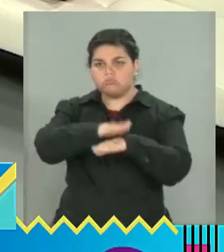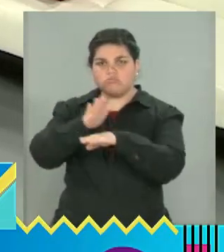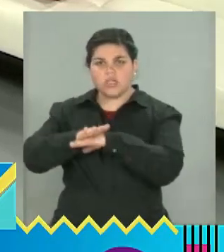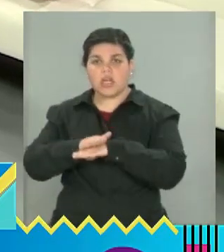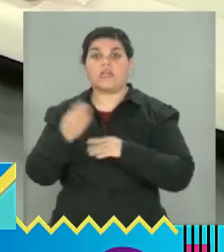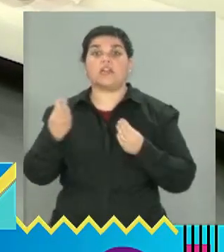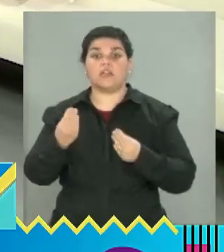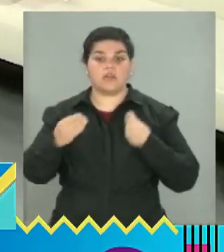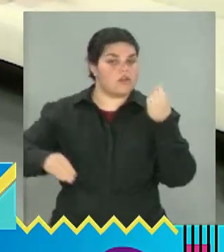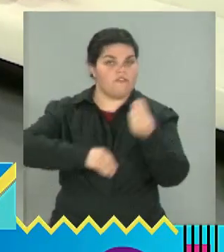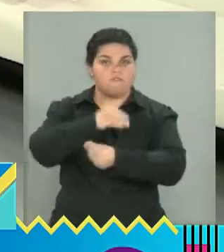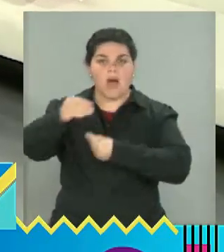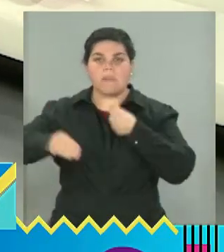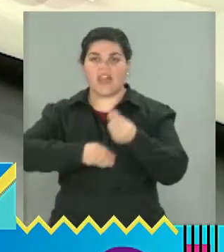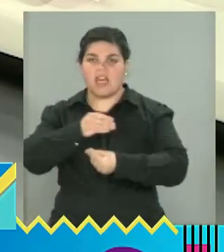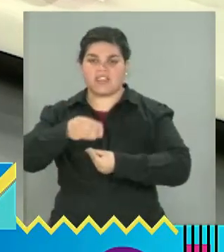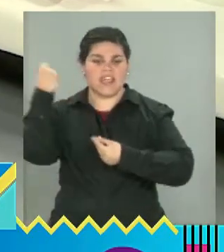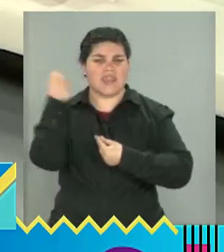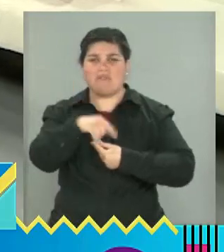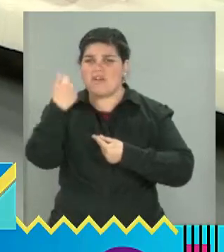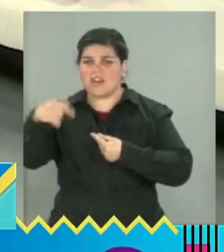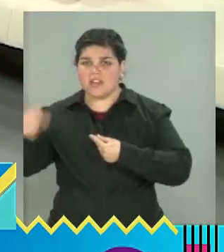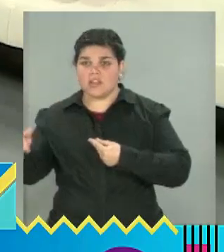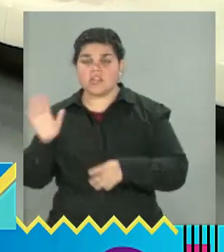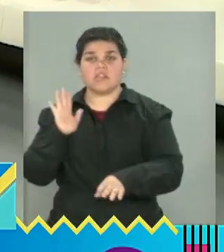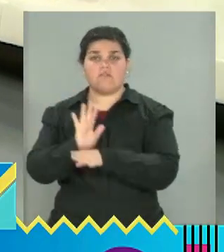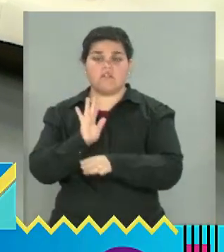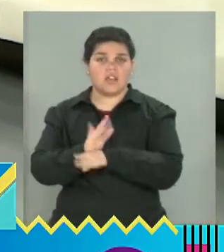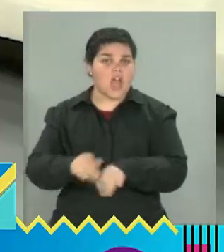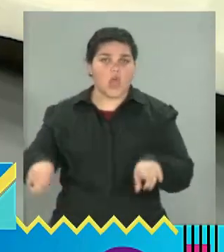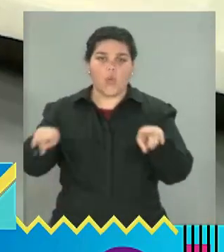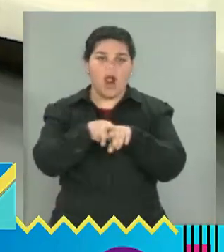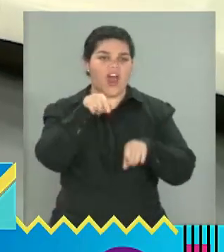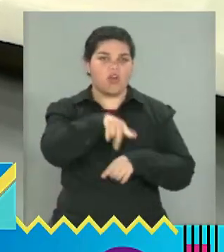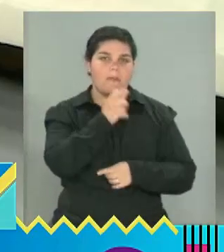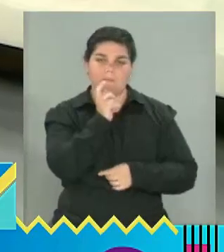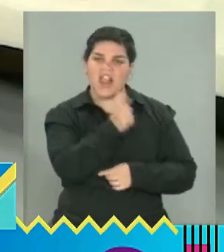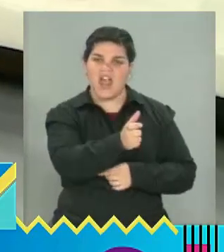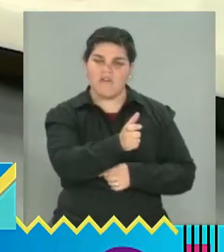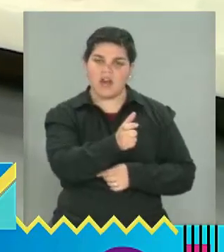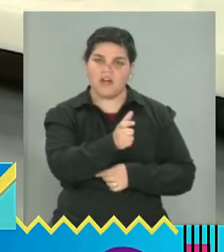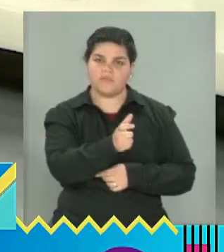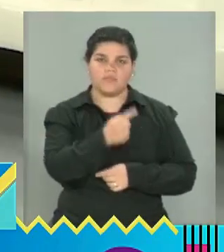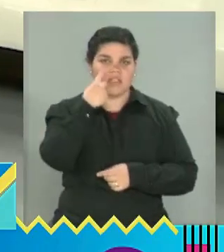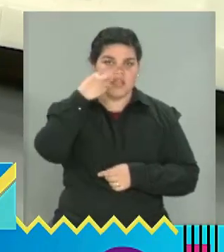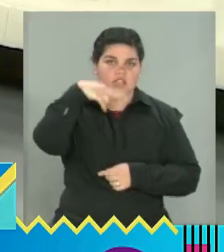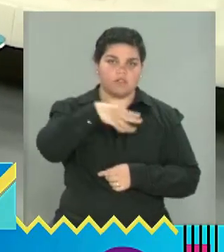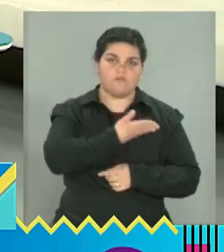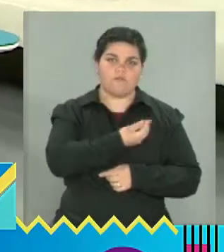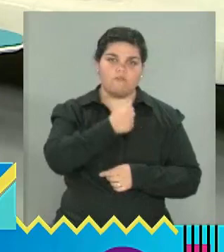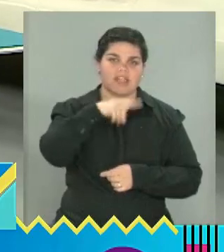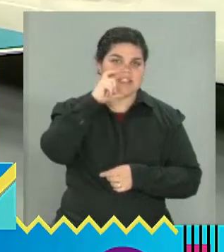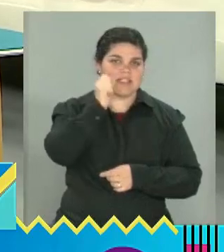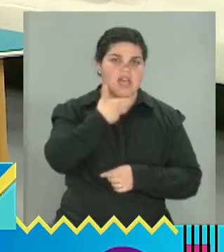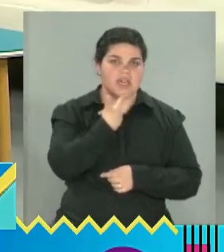de las familias y hablar de las infancias tiene que ver justamente con esto, con este cambio en el lenguaje, y que sea inclusivo y que respete todos los